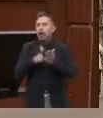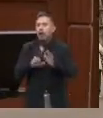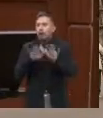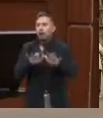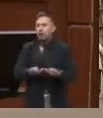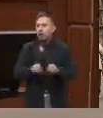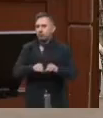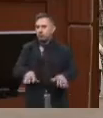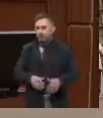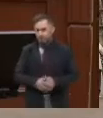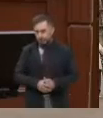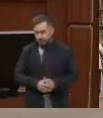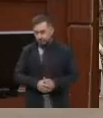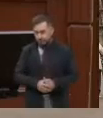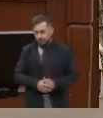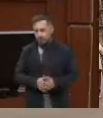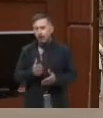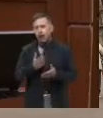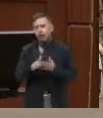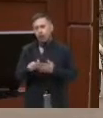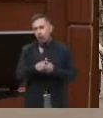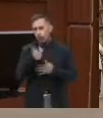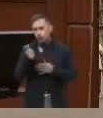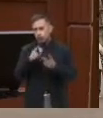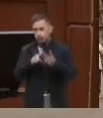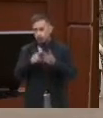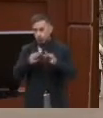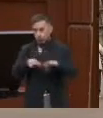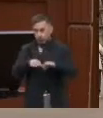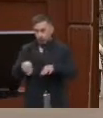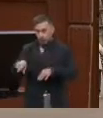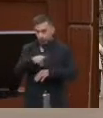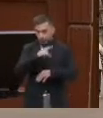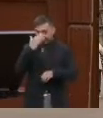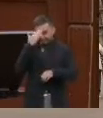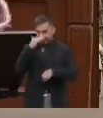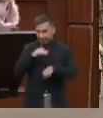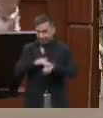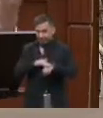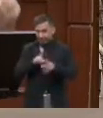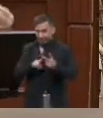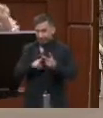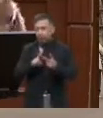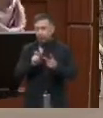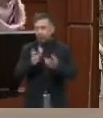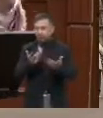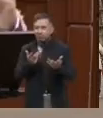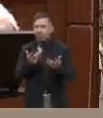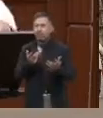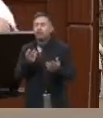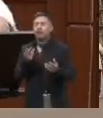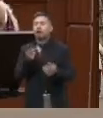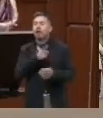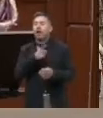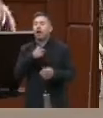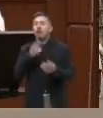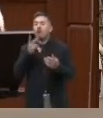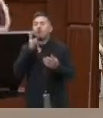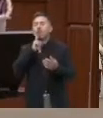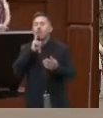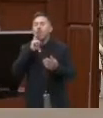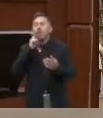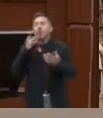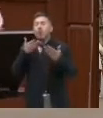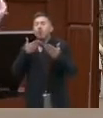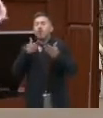Otra cosa que también es importante tener presente es que, claro, lo ideal sería tener documentales públicas en todos los